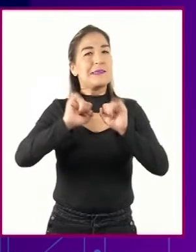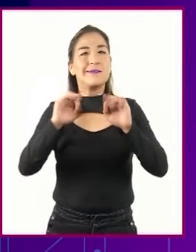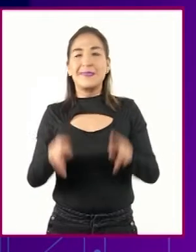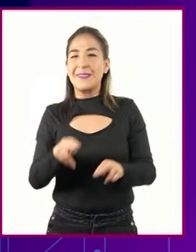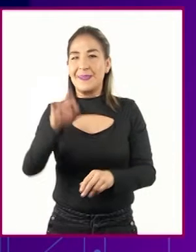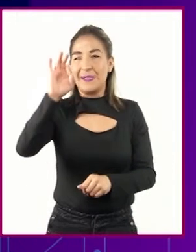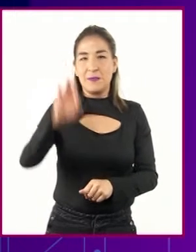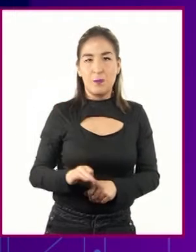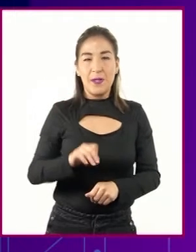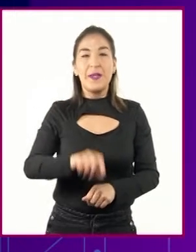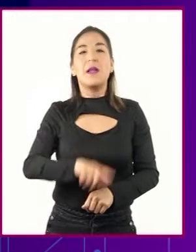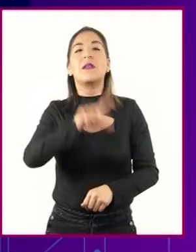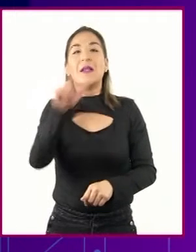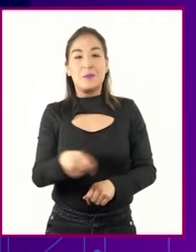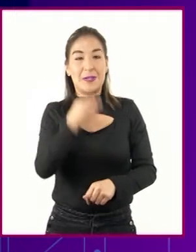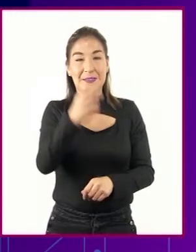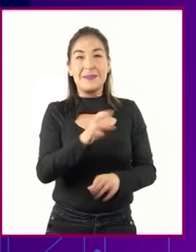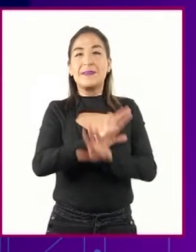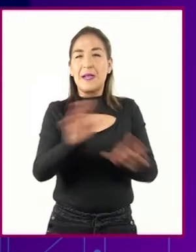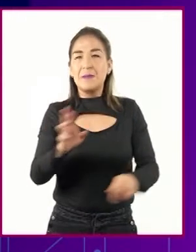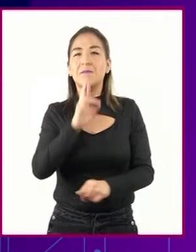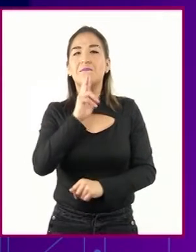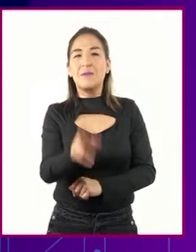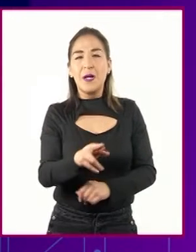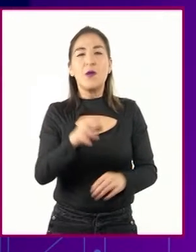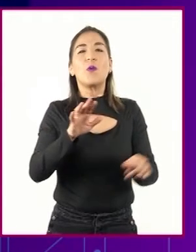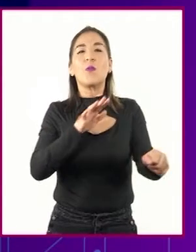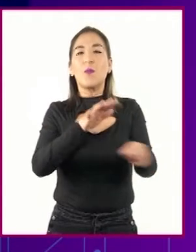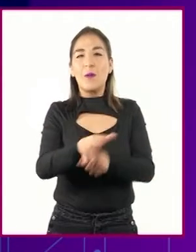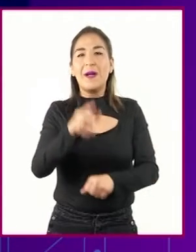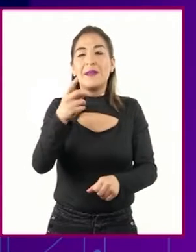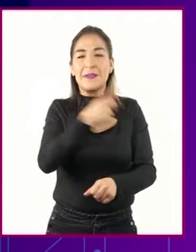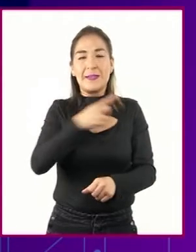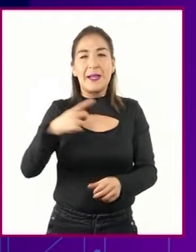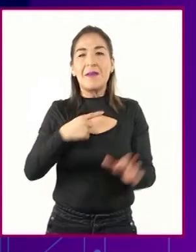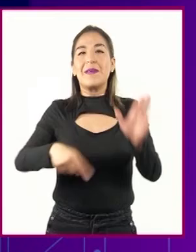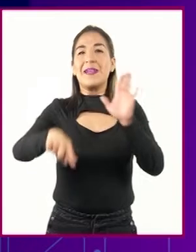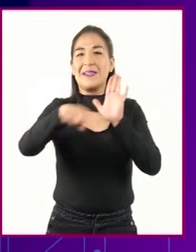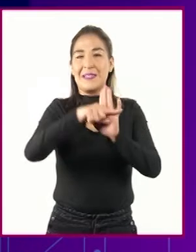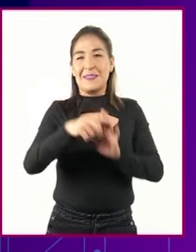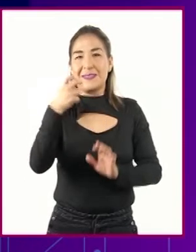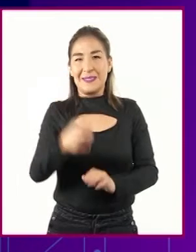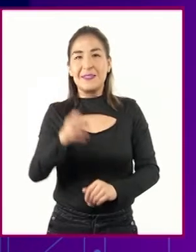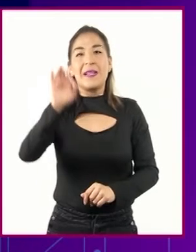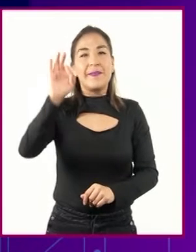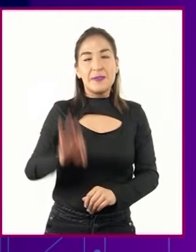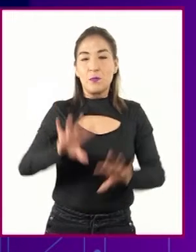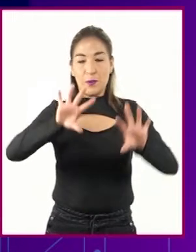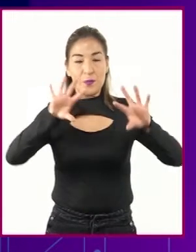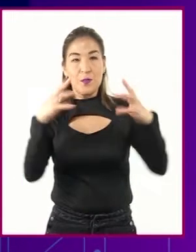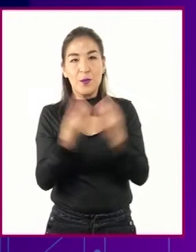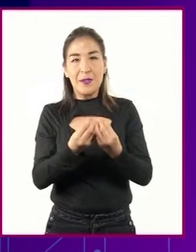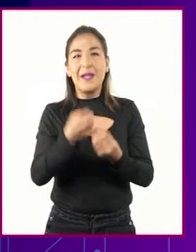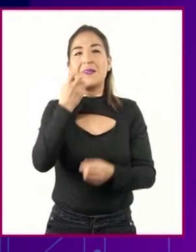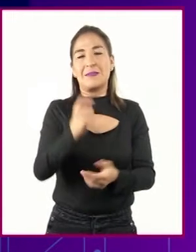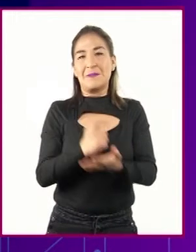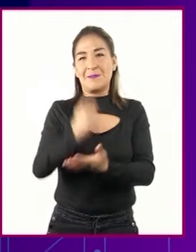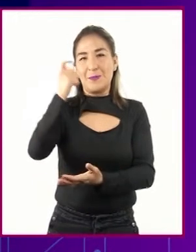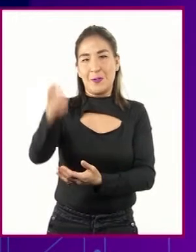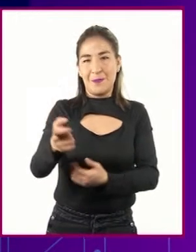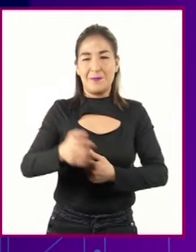descuento. Después de hacer esta operación, al resultado se le debe restar el descuento total que se aplica en la